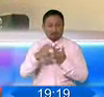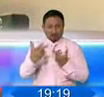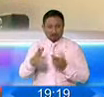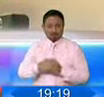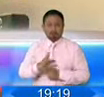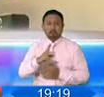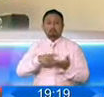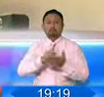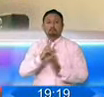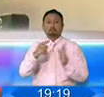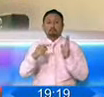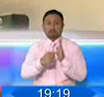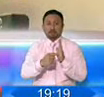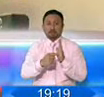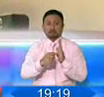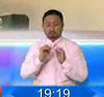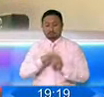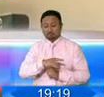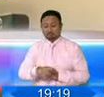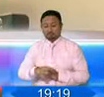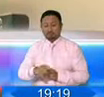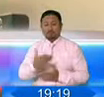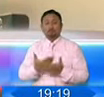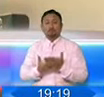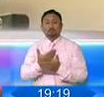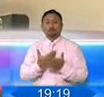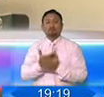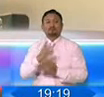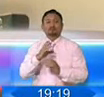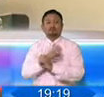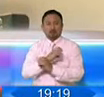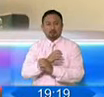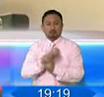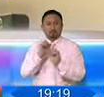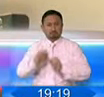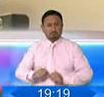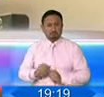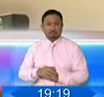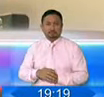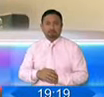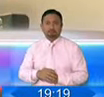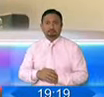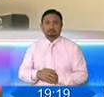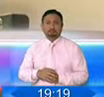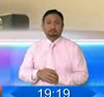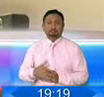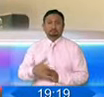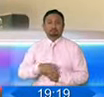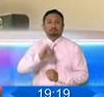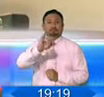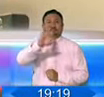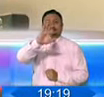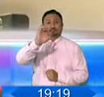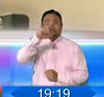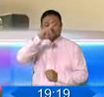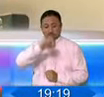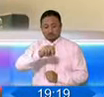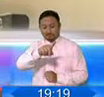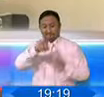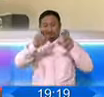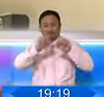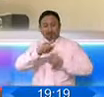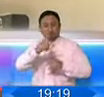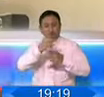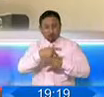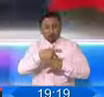sentido es como se propone una nueva fórmula que va vinculada ya no al ítem de importación, sino más